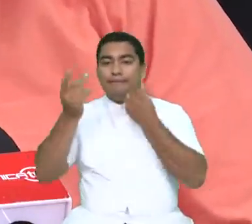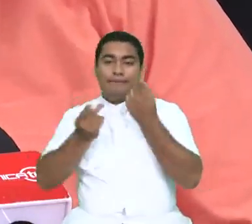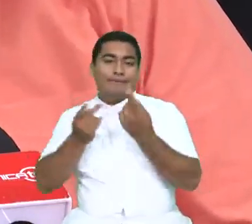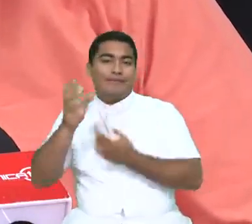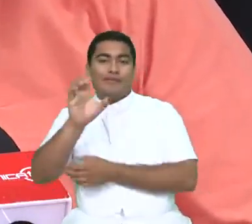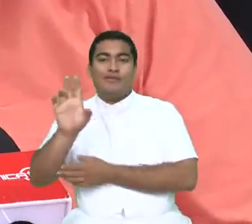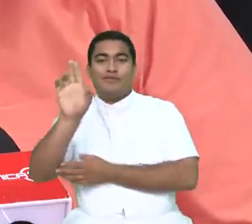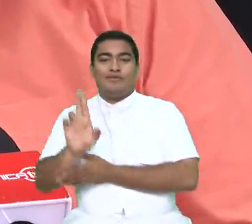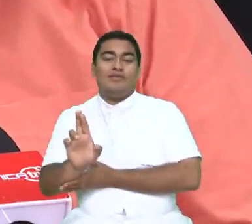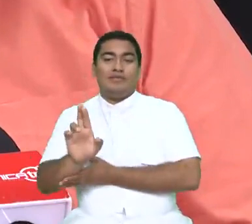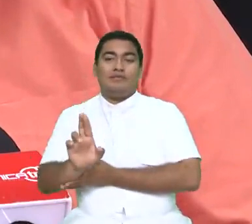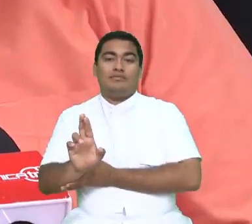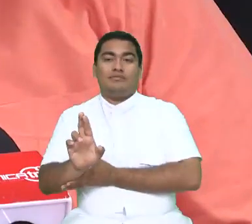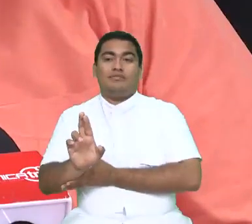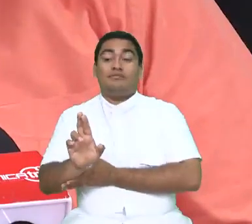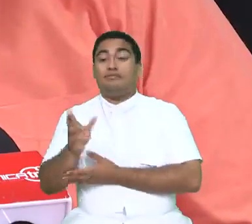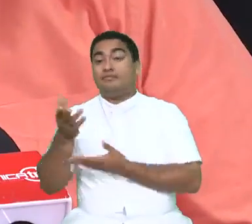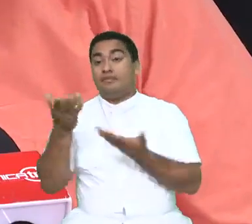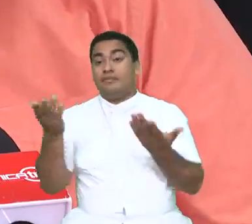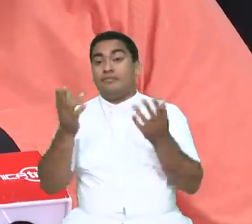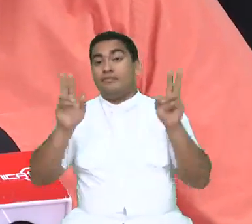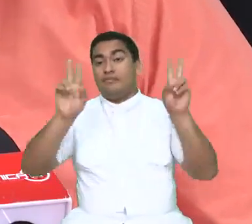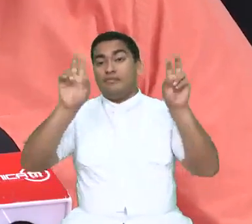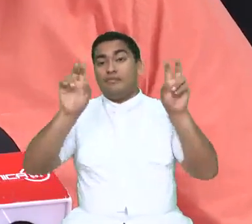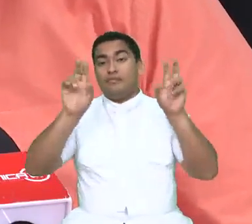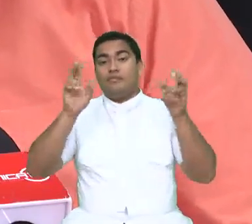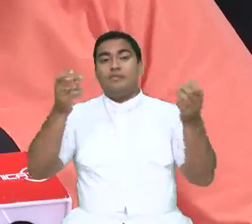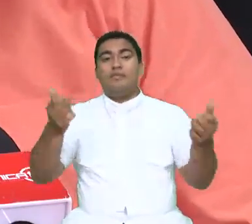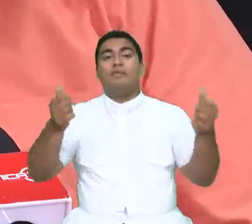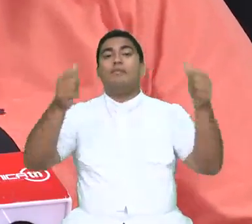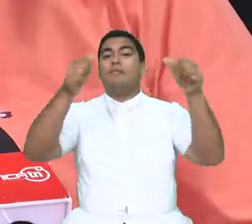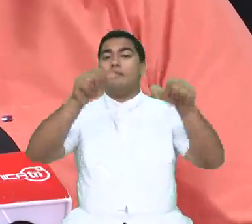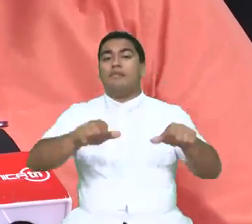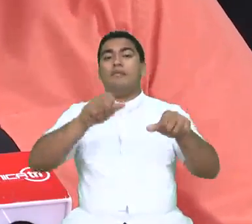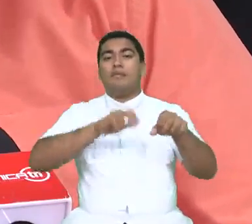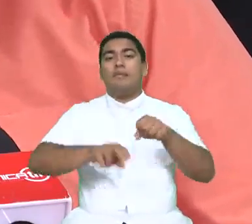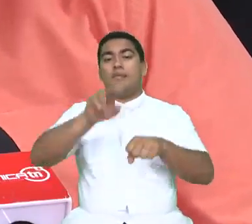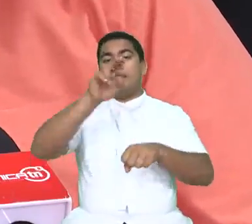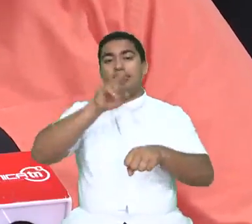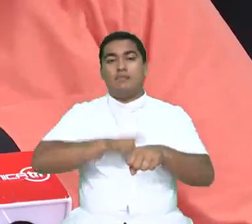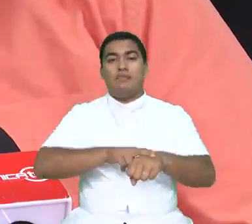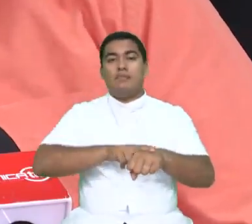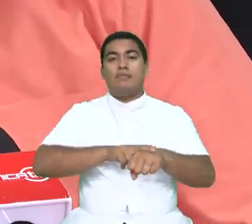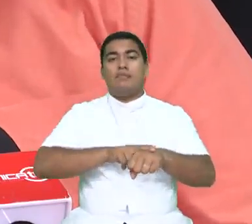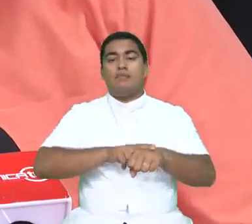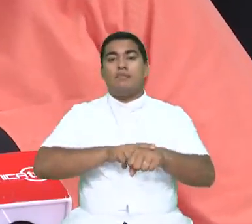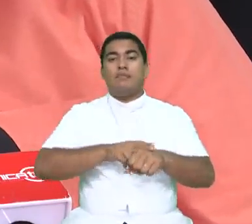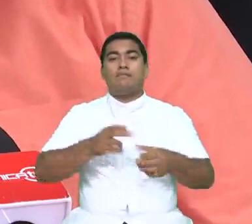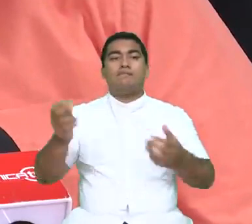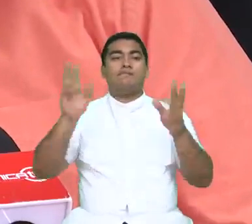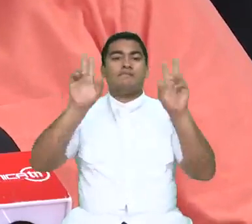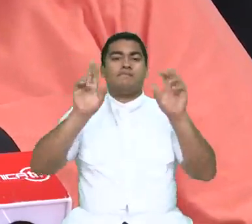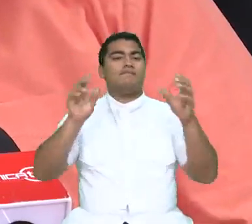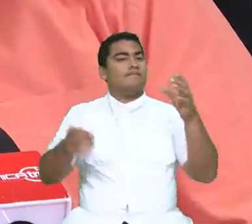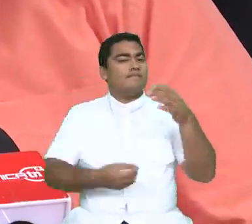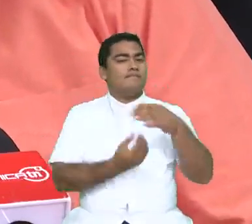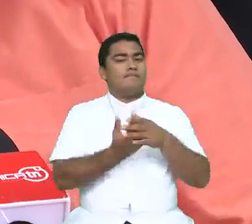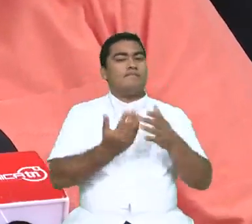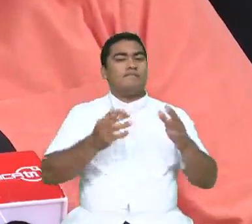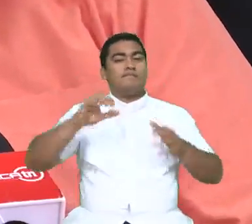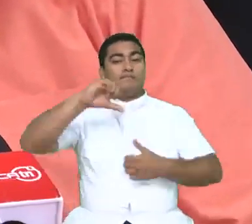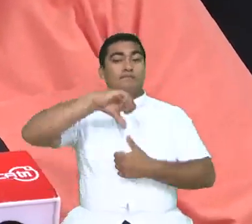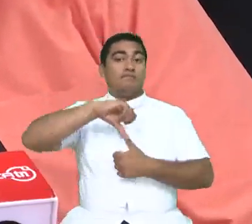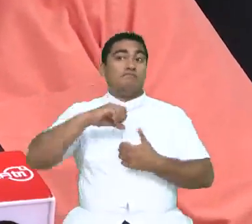no está cumpliendo Costa Rica con el tema del trato nacional que se ha firmado en el tema de la integración centroamericana. Así